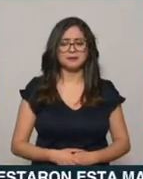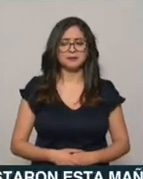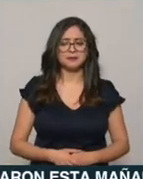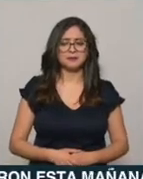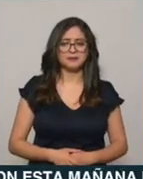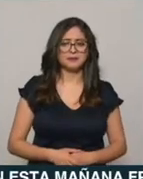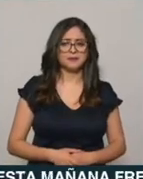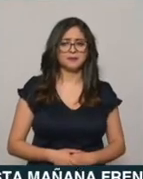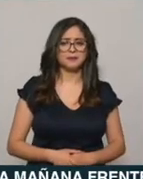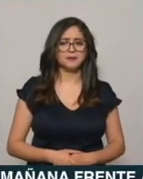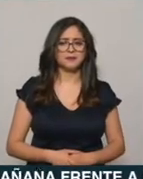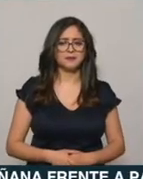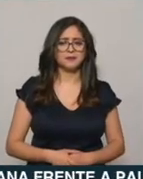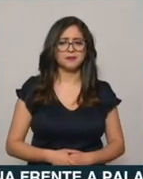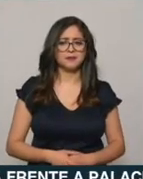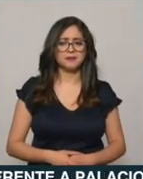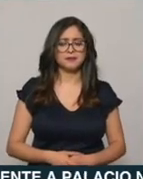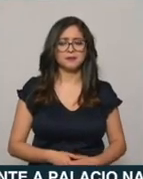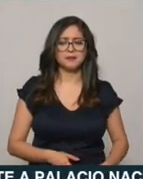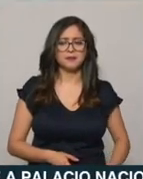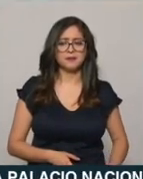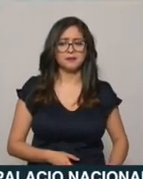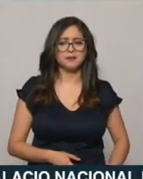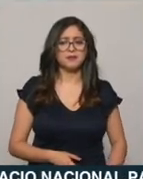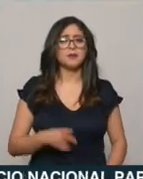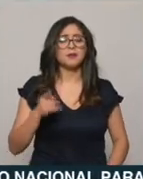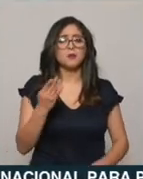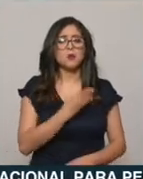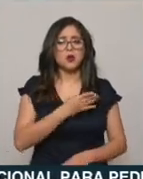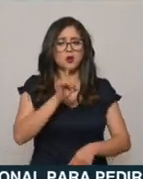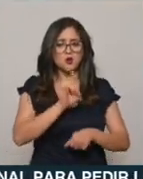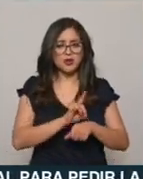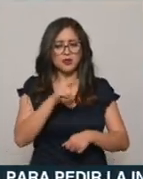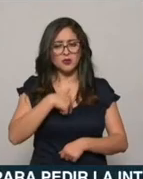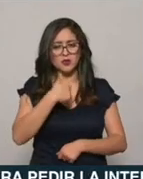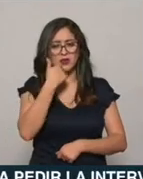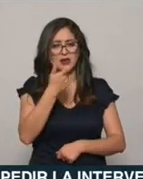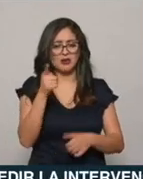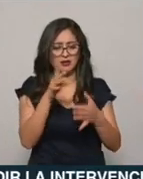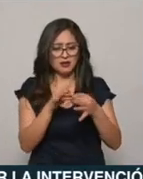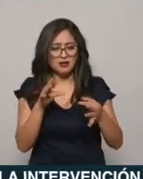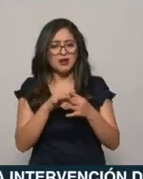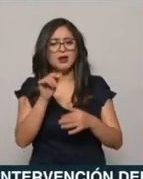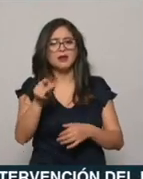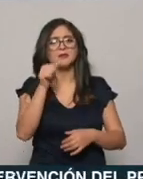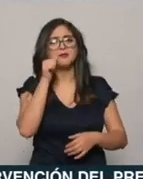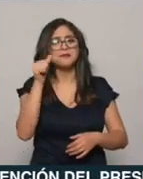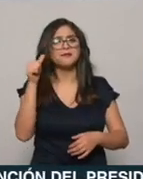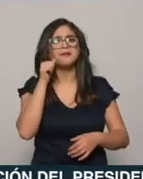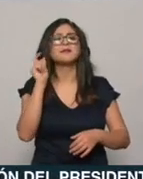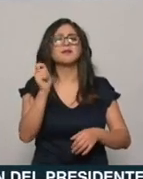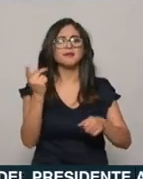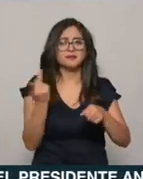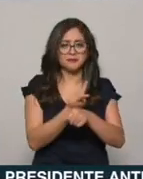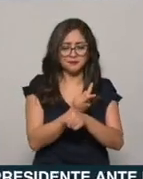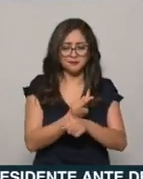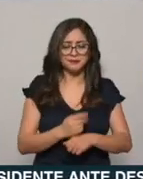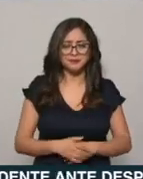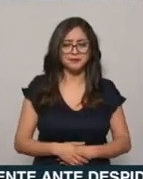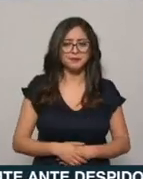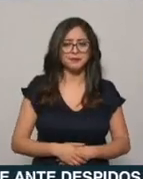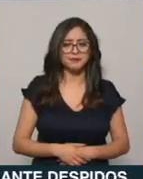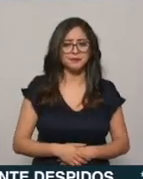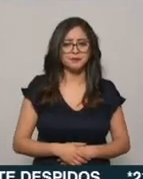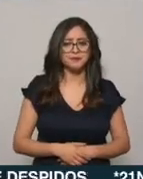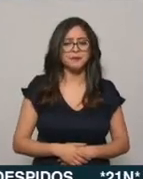Muy buenos días. Quiero hacer una breve reflexión sobre lo ocurrido el día de ayer. Como se pudo observar, las dos